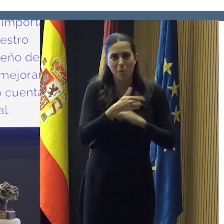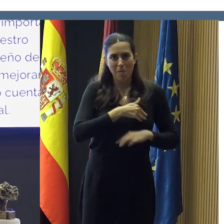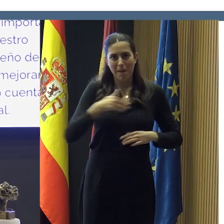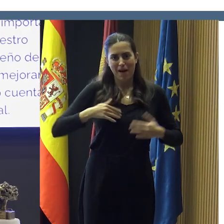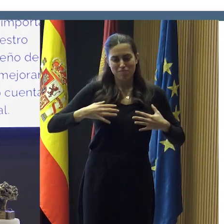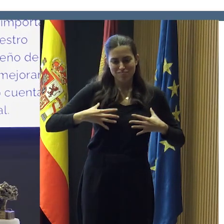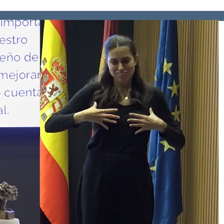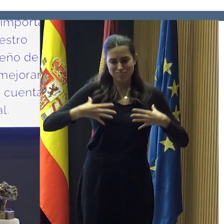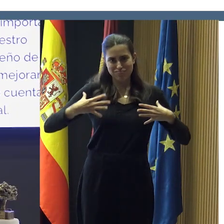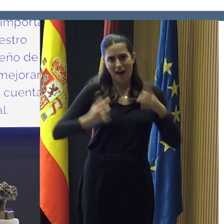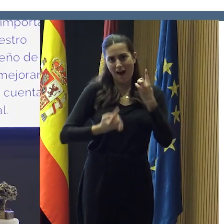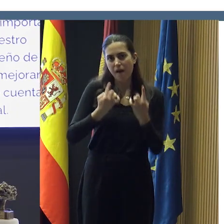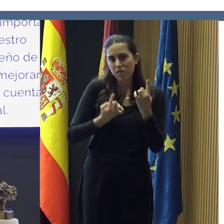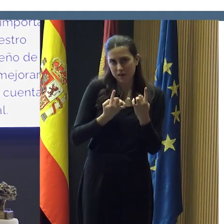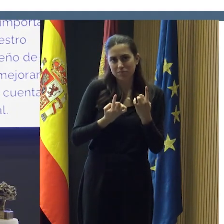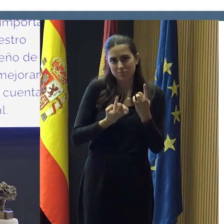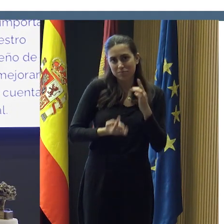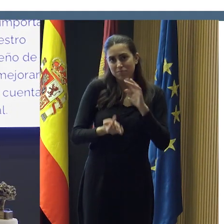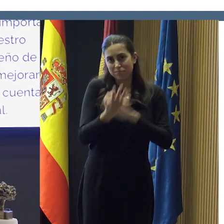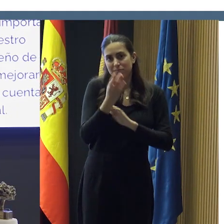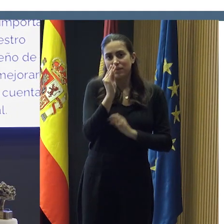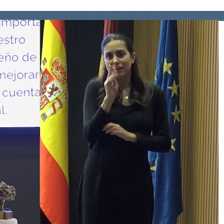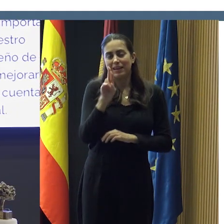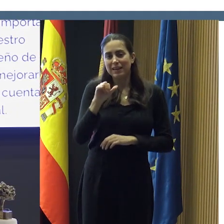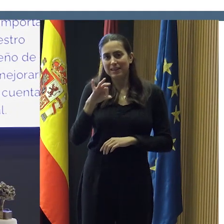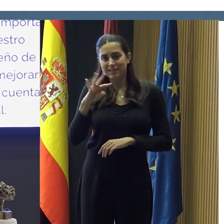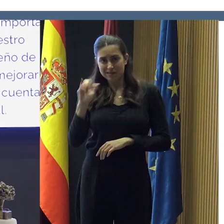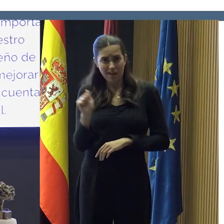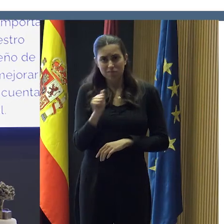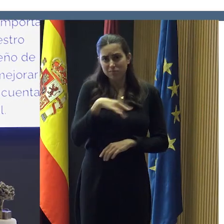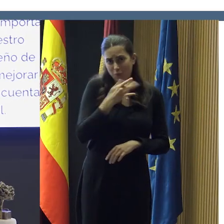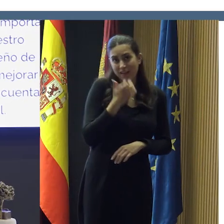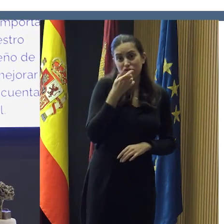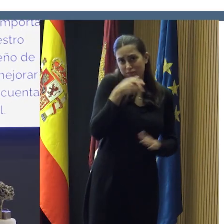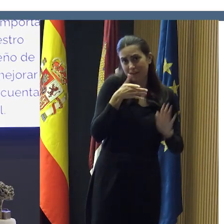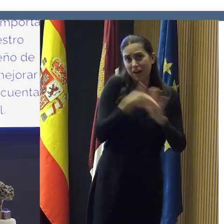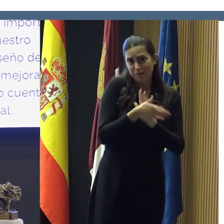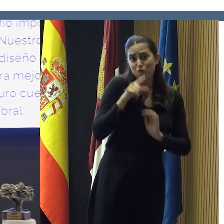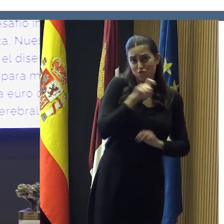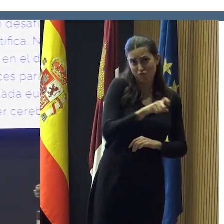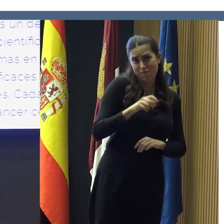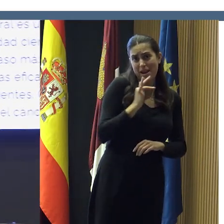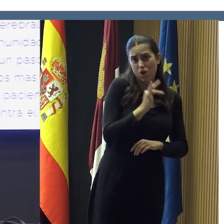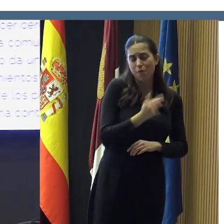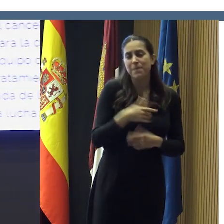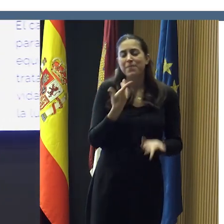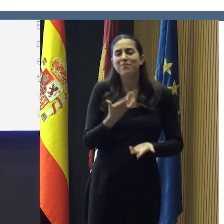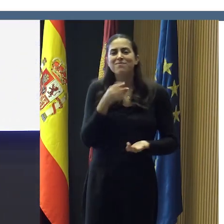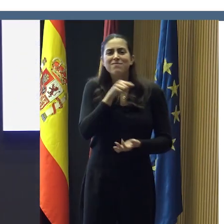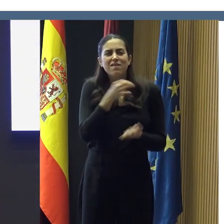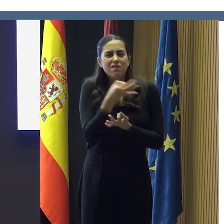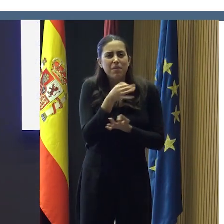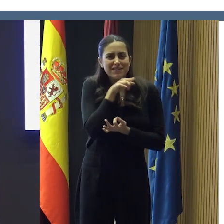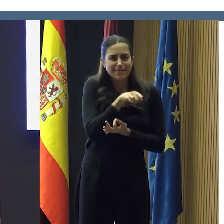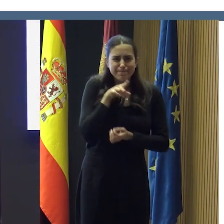también provoca muchas veces que te salga lo que dicen un quiste, ¿no? Un quiste es un tumor benigno. ¿Qué pasa? Que esos tumores, efectivamente, al